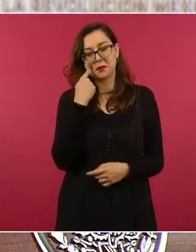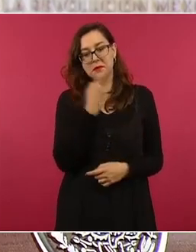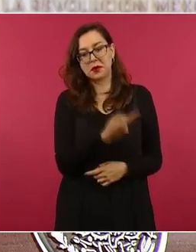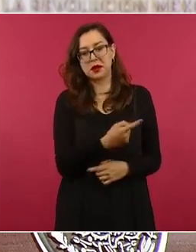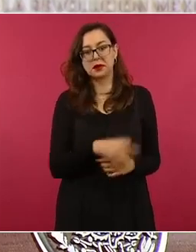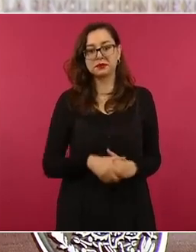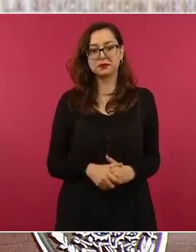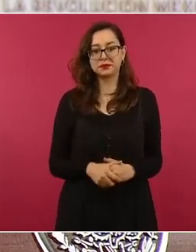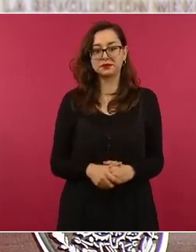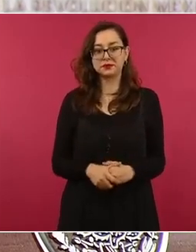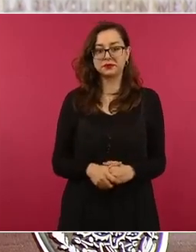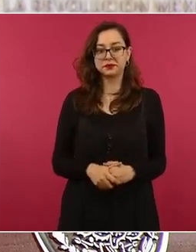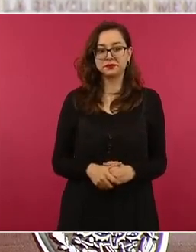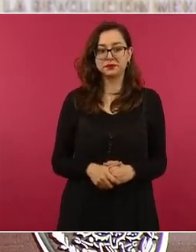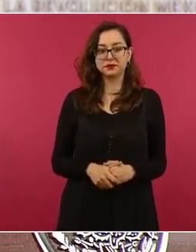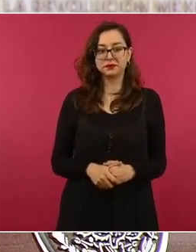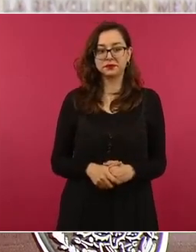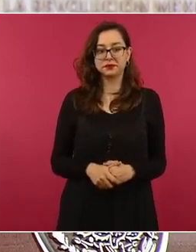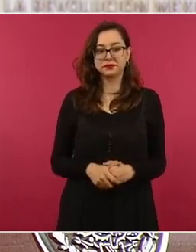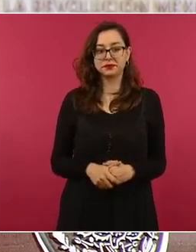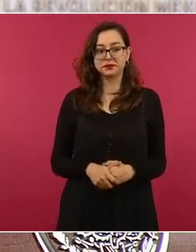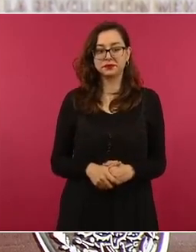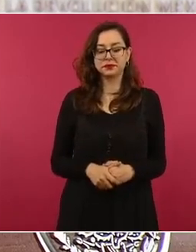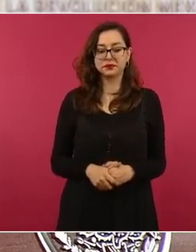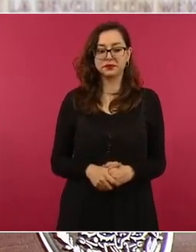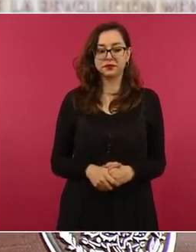Amor y paz. Pañuelito blanco.